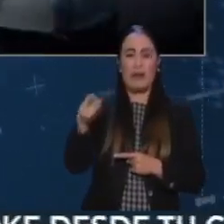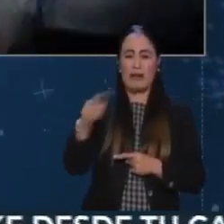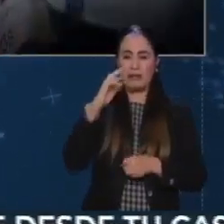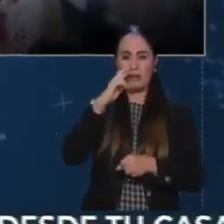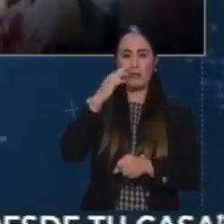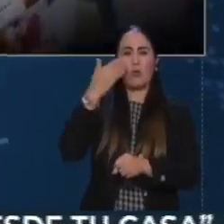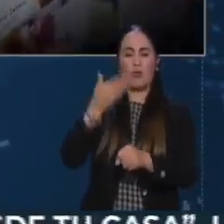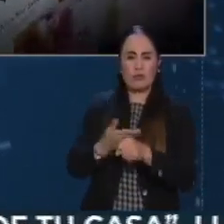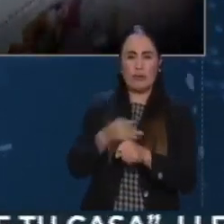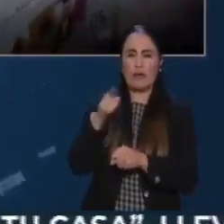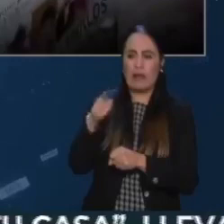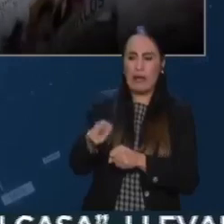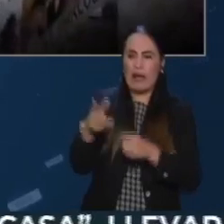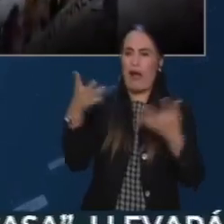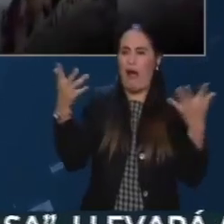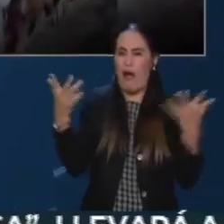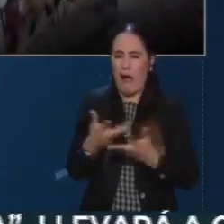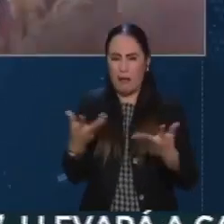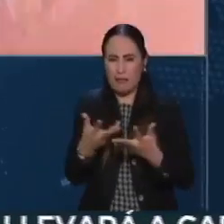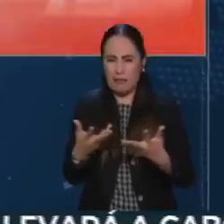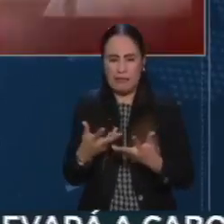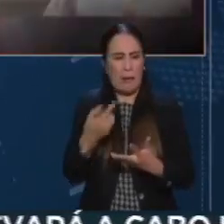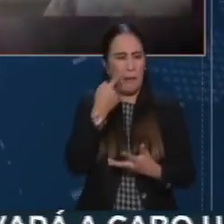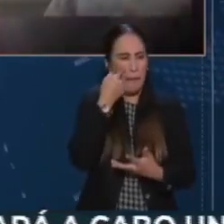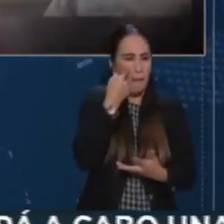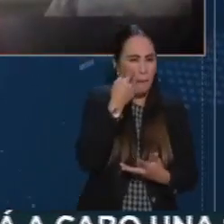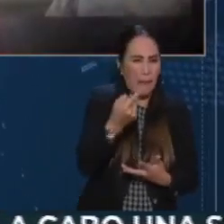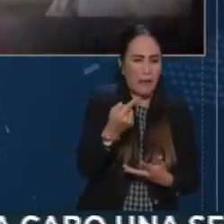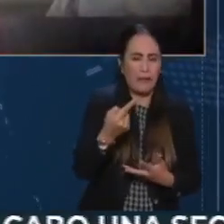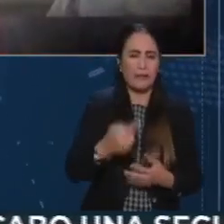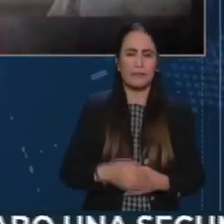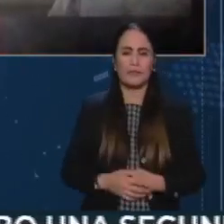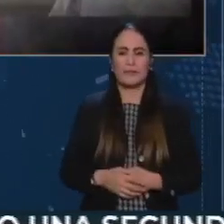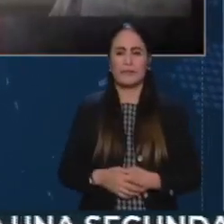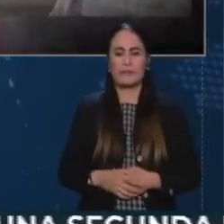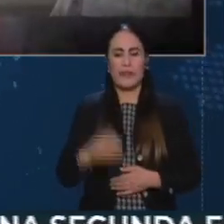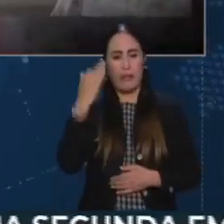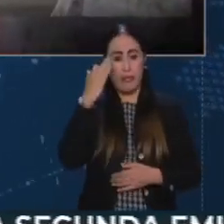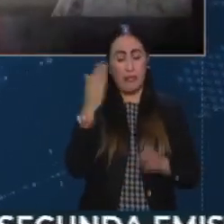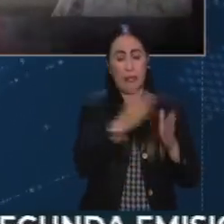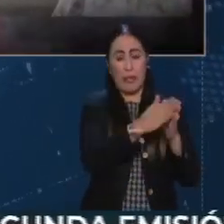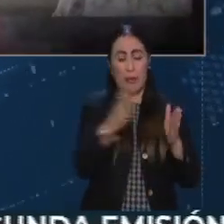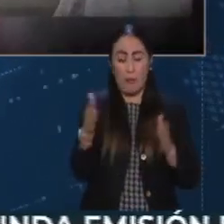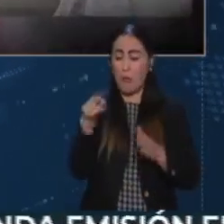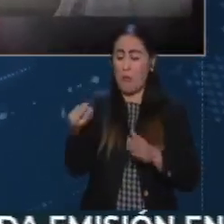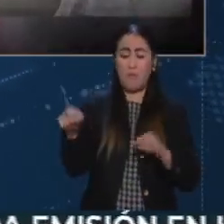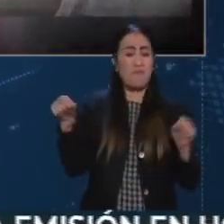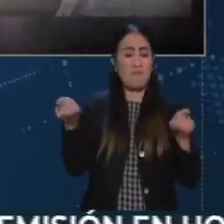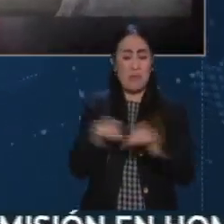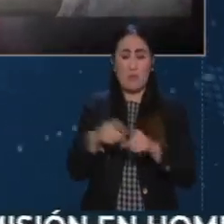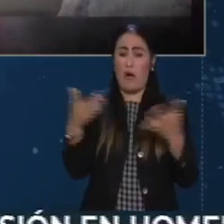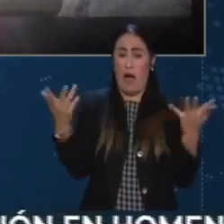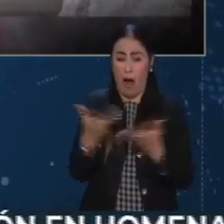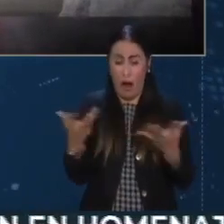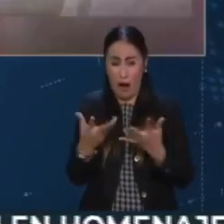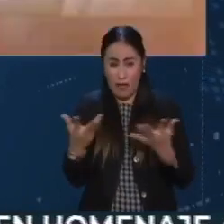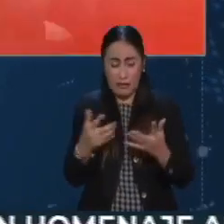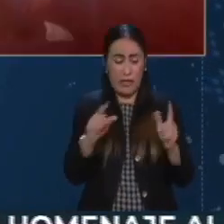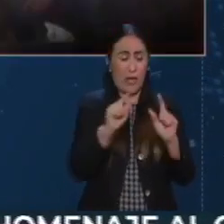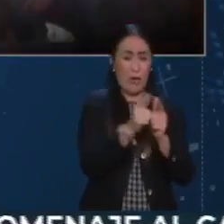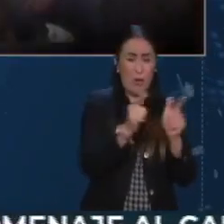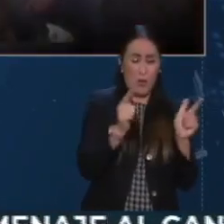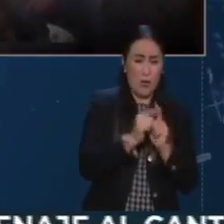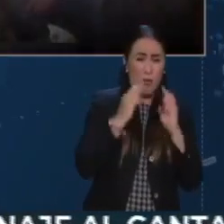la parte más dramática del problema y en esta etapa en la que no ha hecho tampoco lo suficiente para tratar